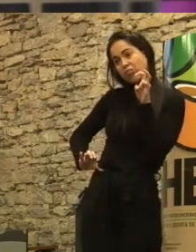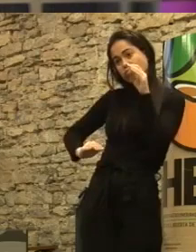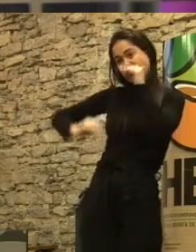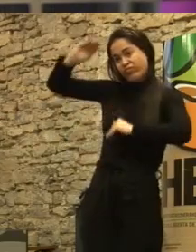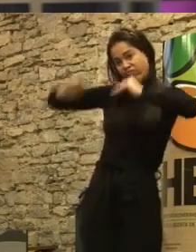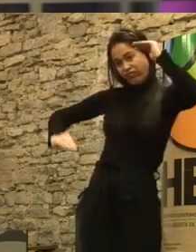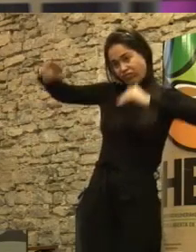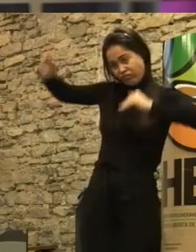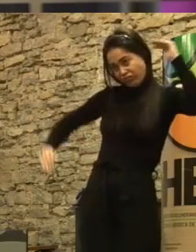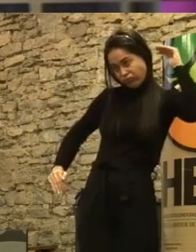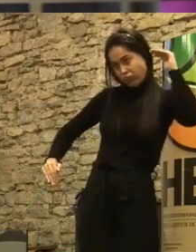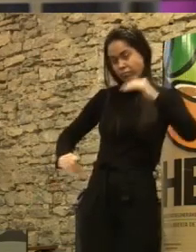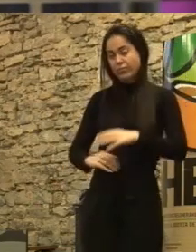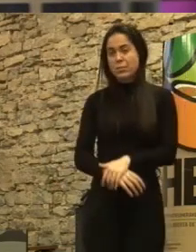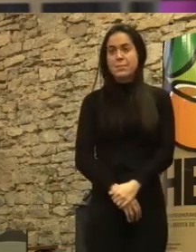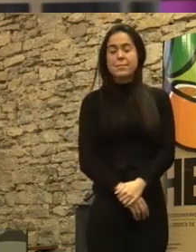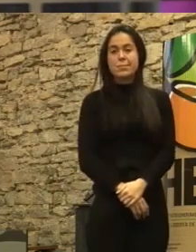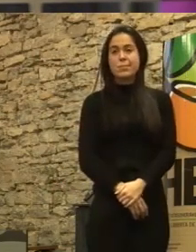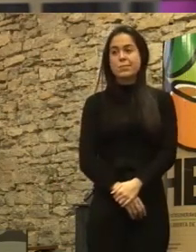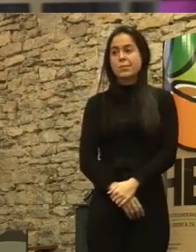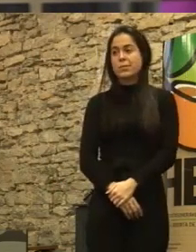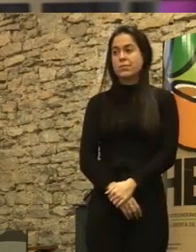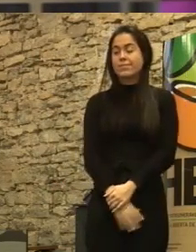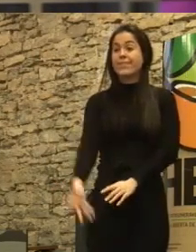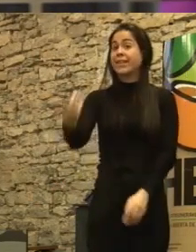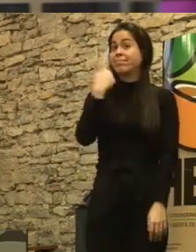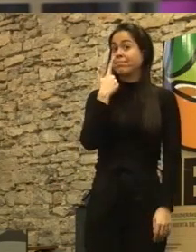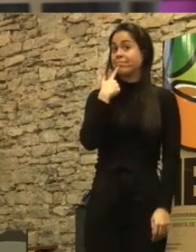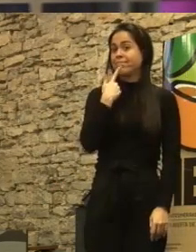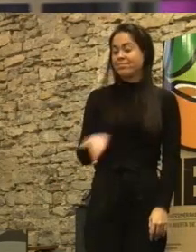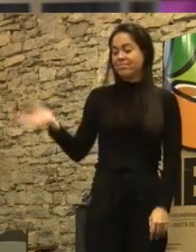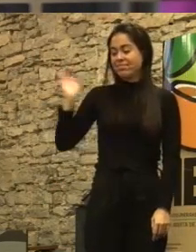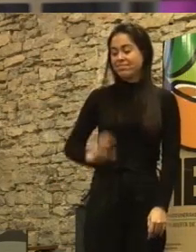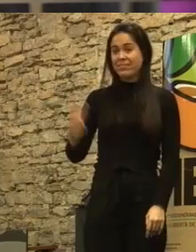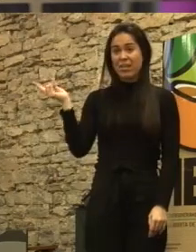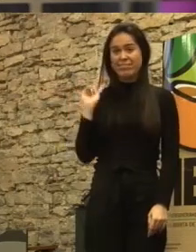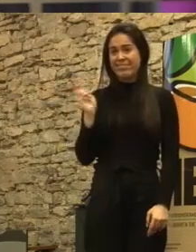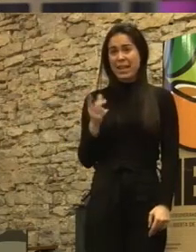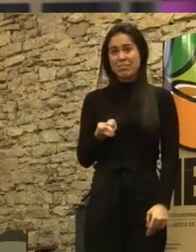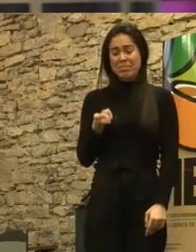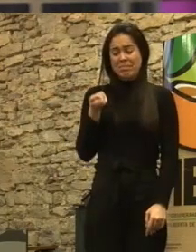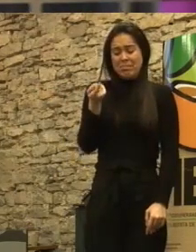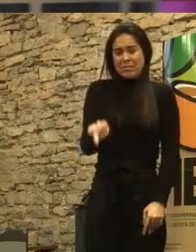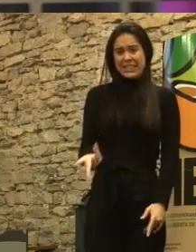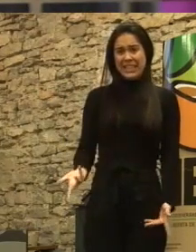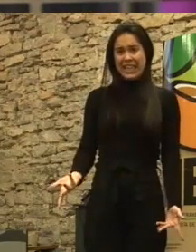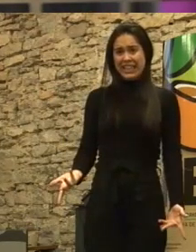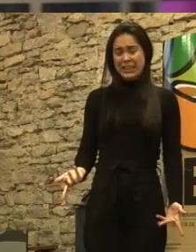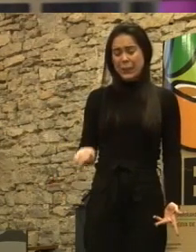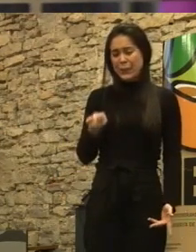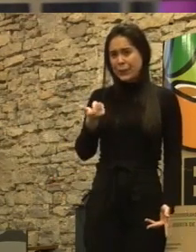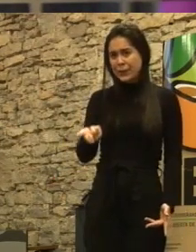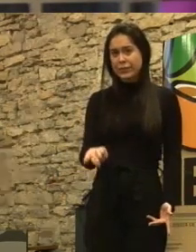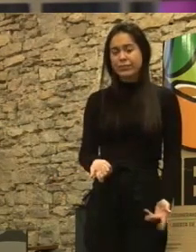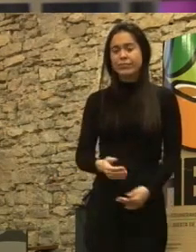Y hay una consigna que dice pues que la pensión de viudedad es miseria y nada más. Lo de la cuestión de